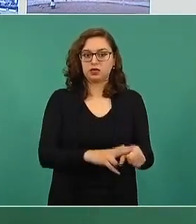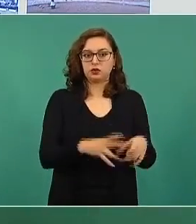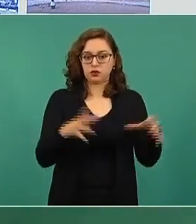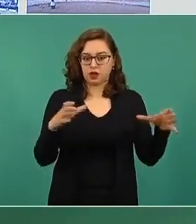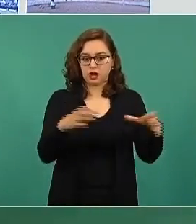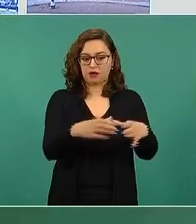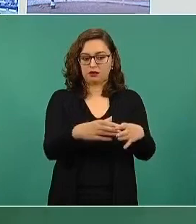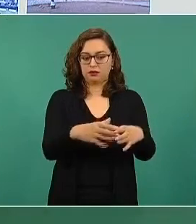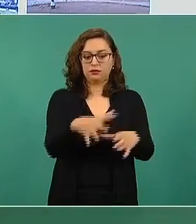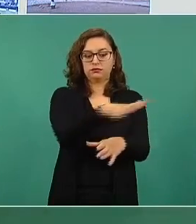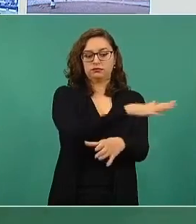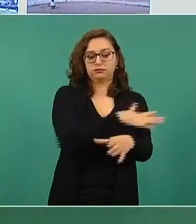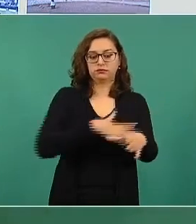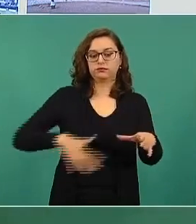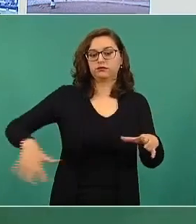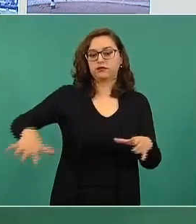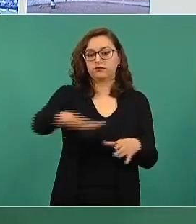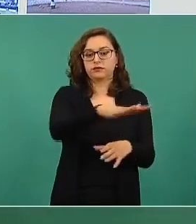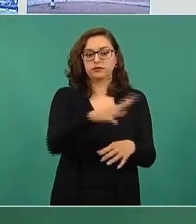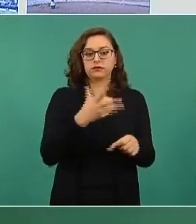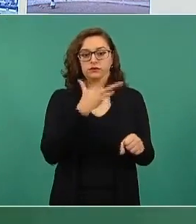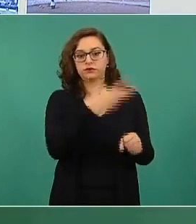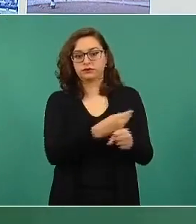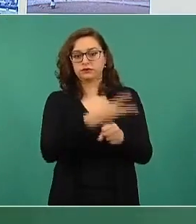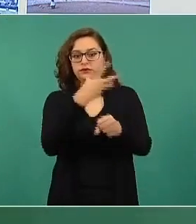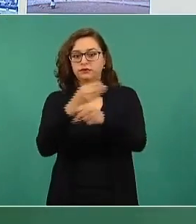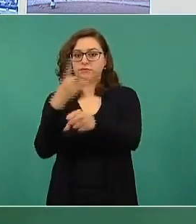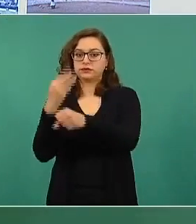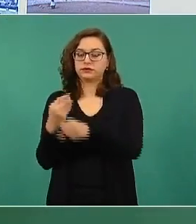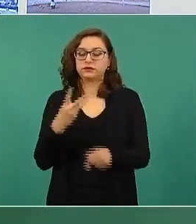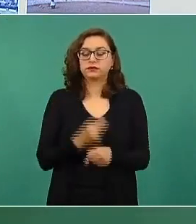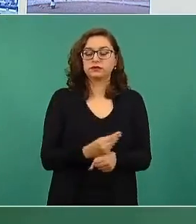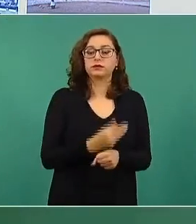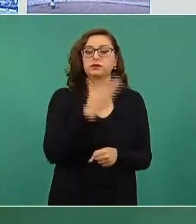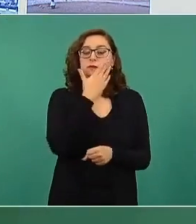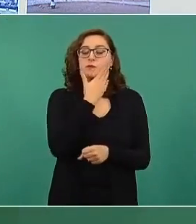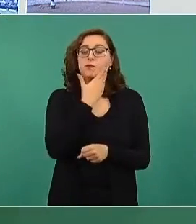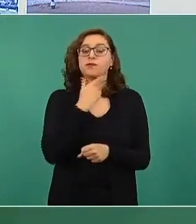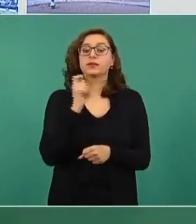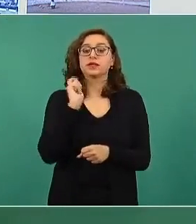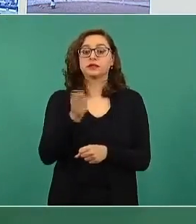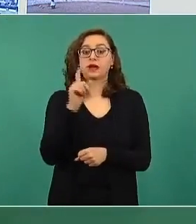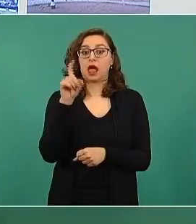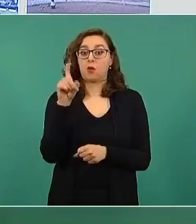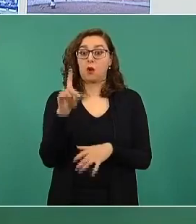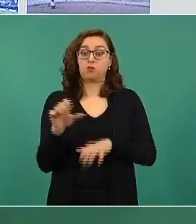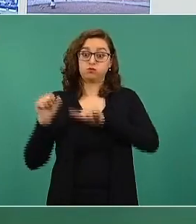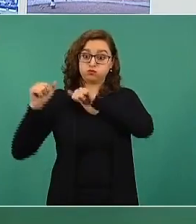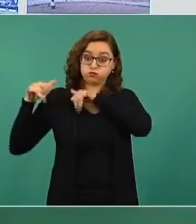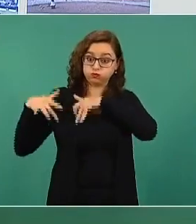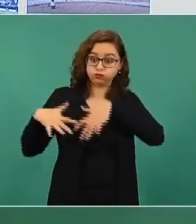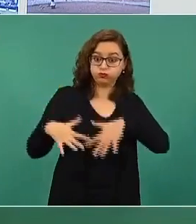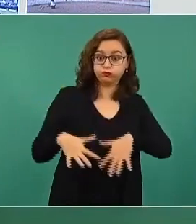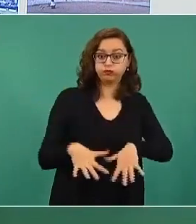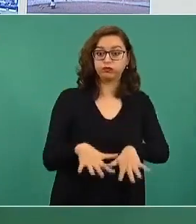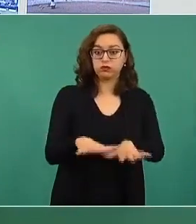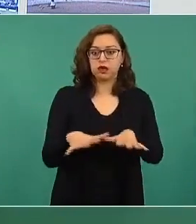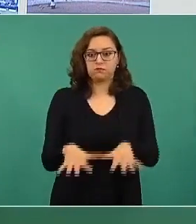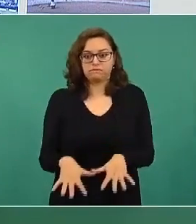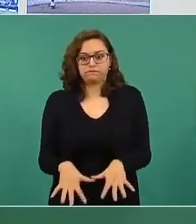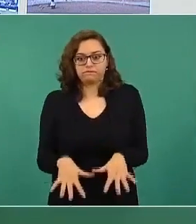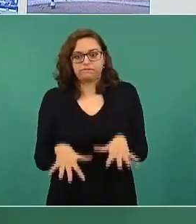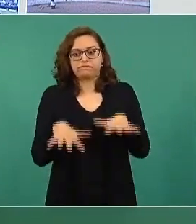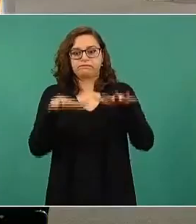se vinieran en épocas de lluvia hacia la parte central de este represo. Teníamos problemas de